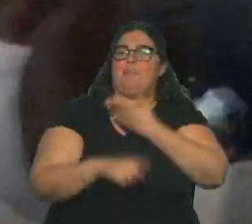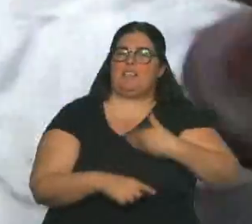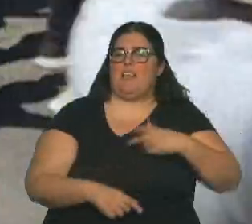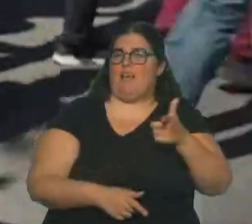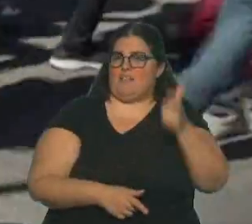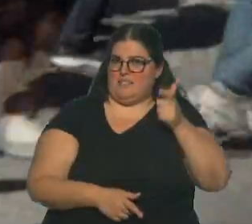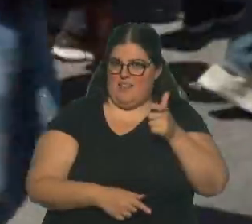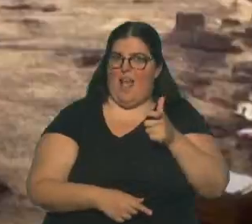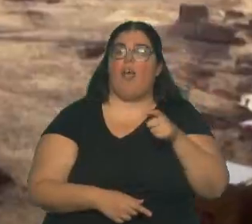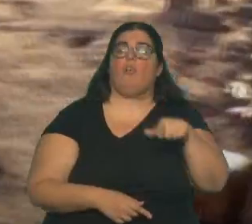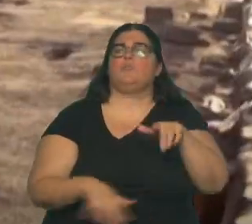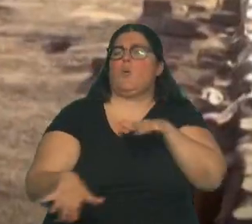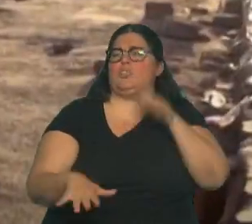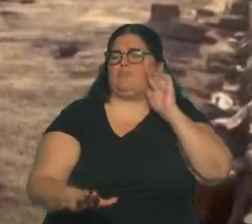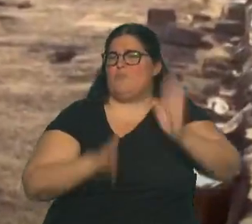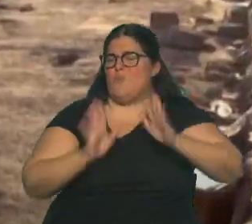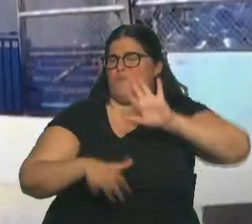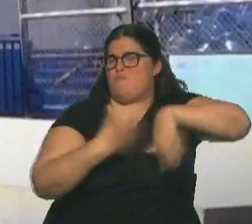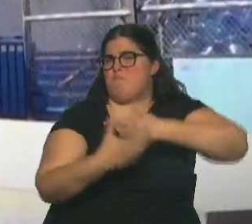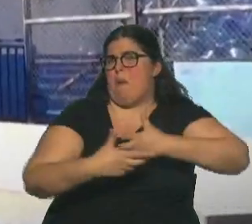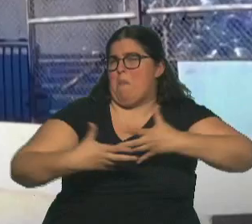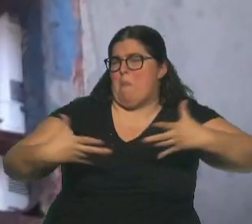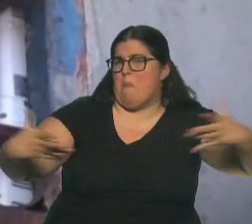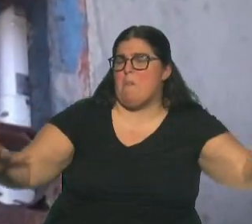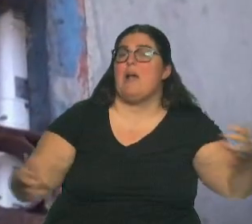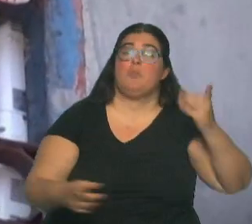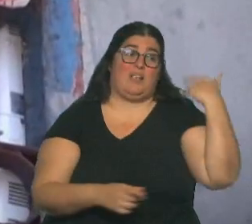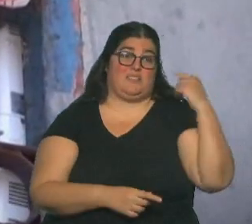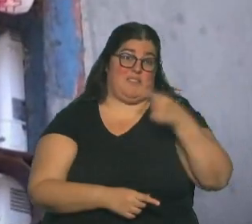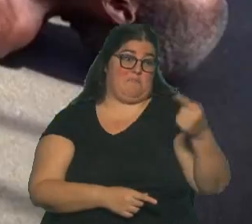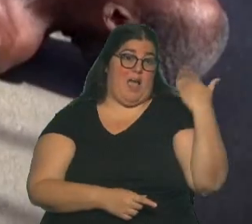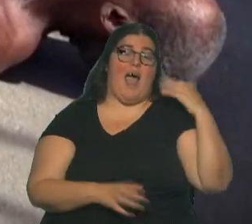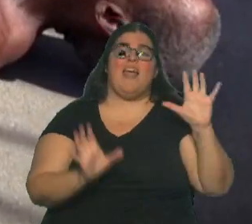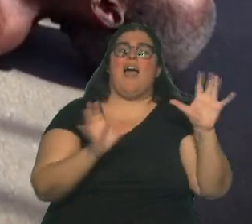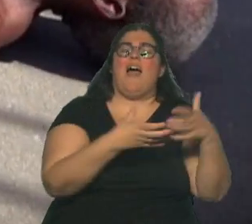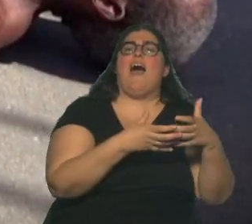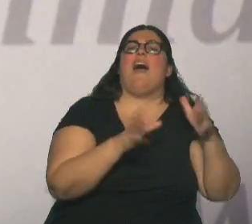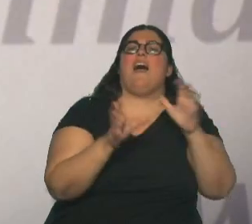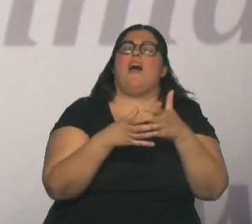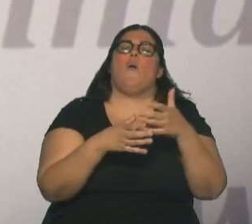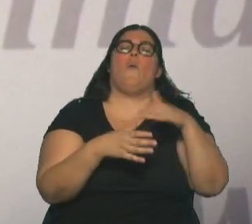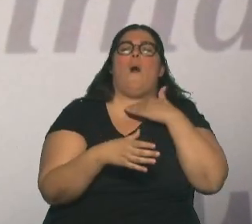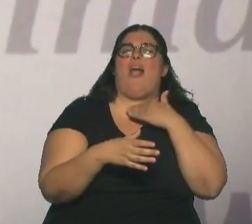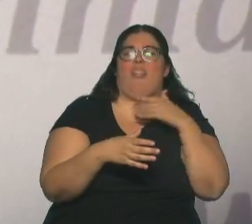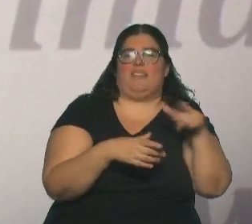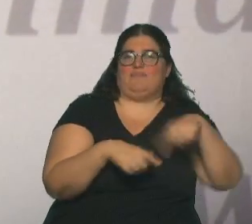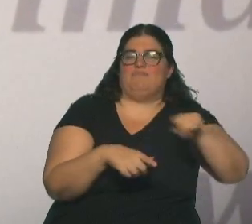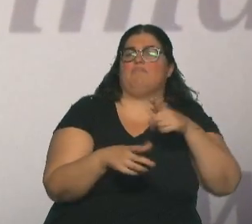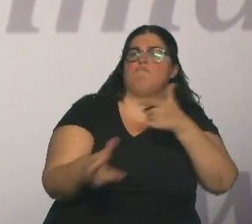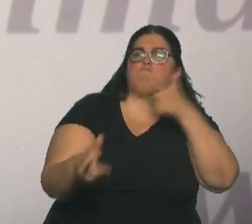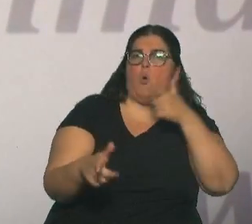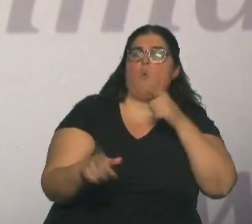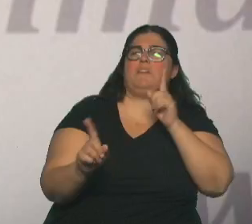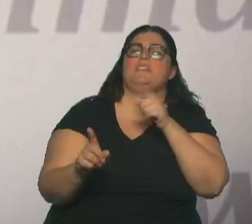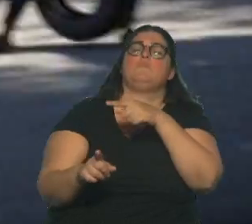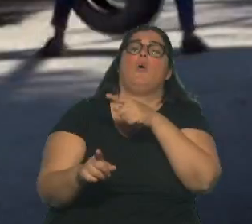en la última semana tuvo un pico con el ataque de grupos de bandas criminales a las dos principales prisiones del país, aprovechando la ausencia del primer